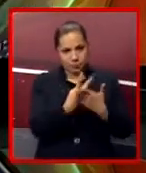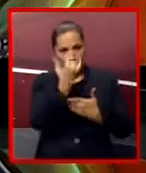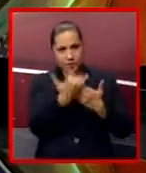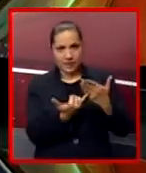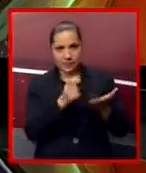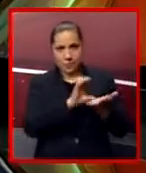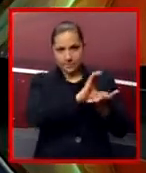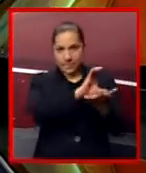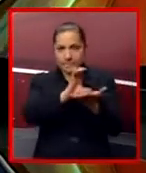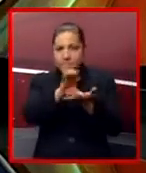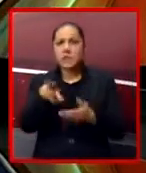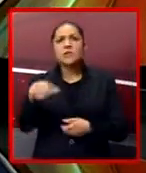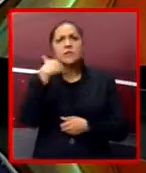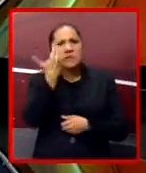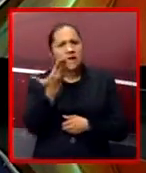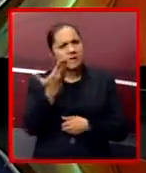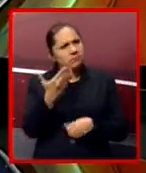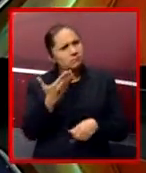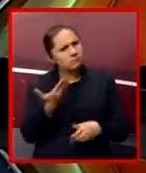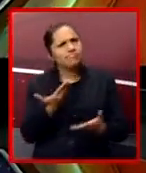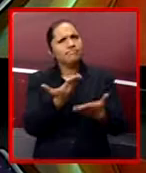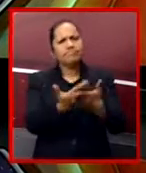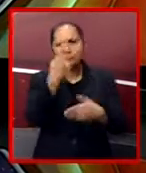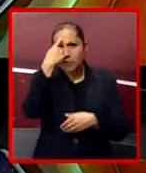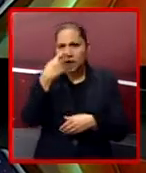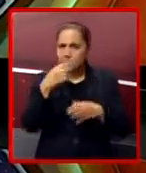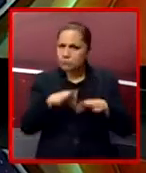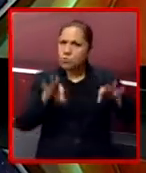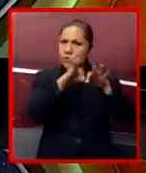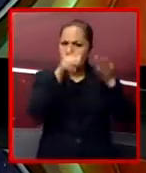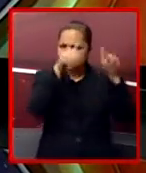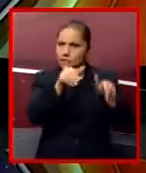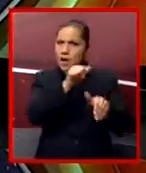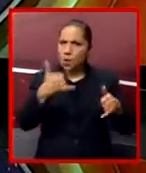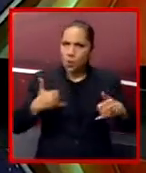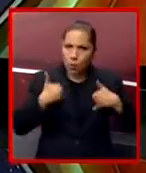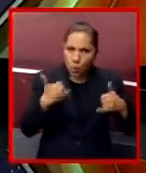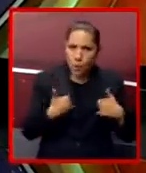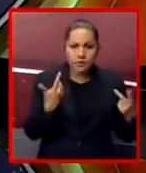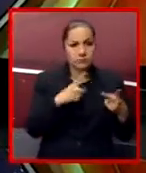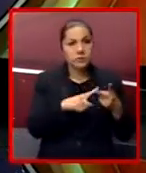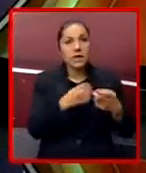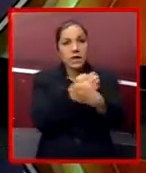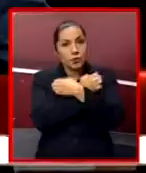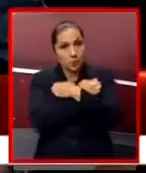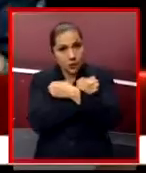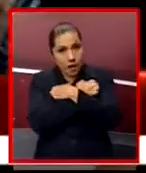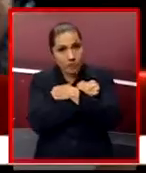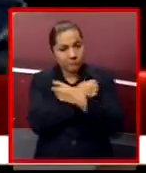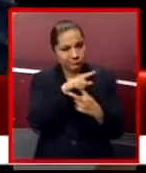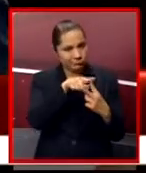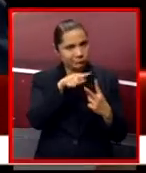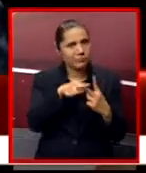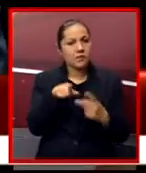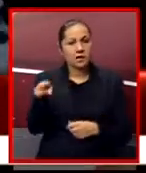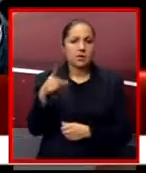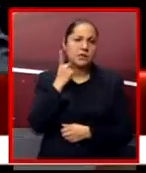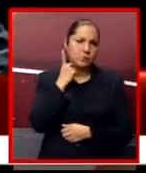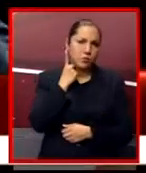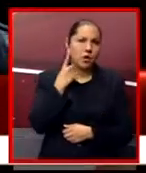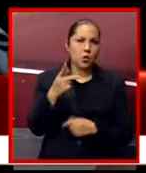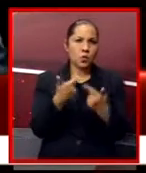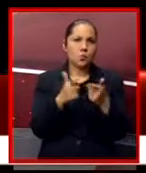en invertir en políticas públicas dirigidas a los jóvenes, así como el fortalecimiento de infraestructura educativa. Así lo informó el diputado de